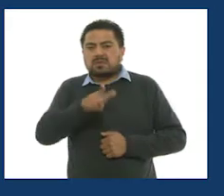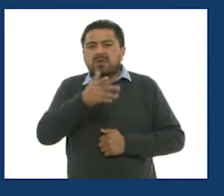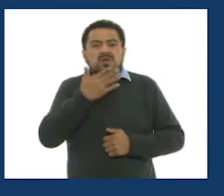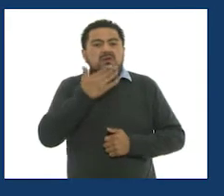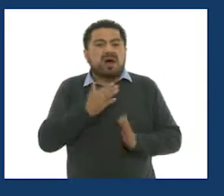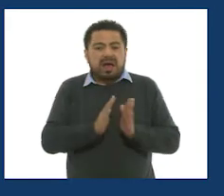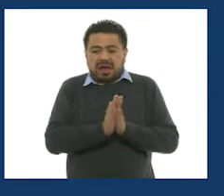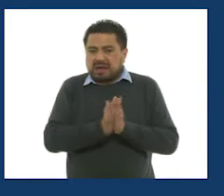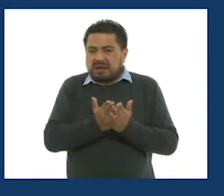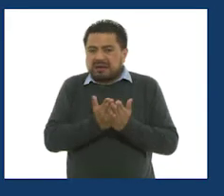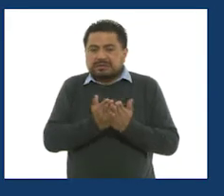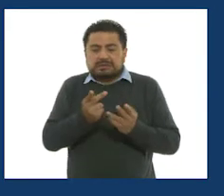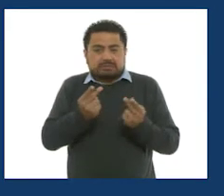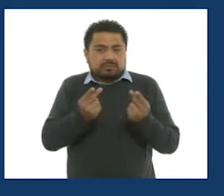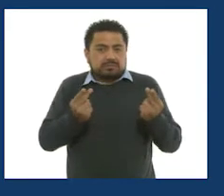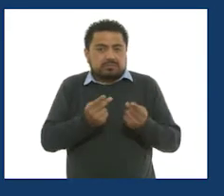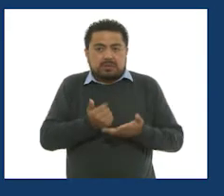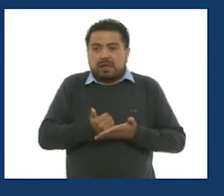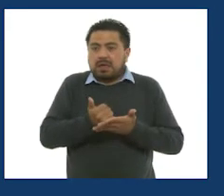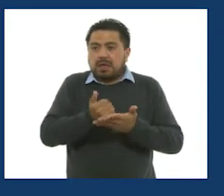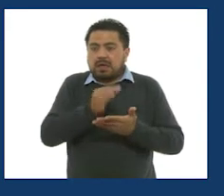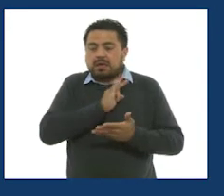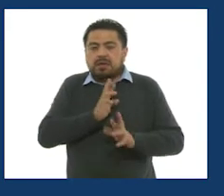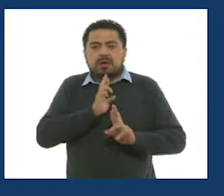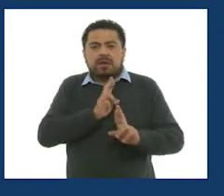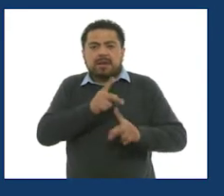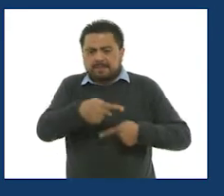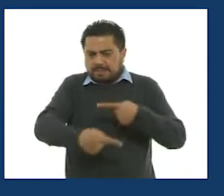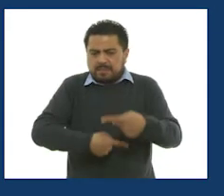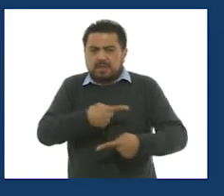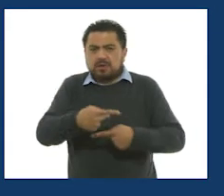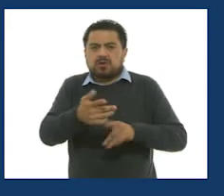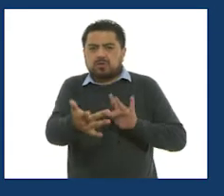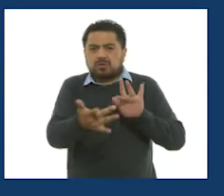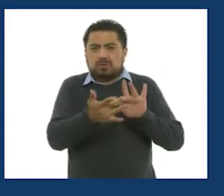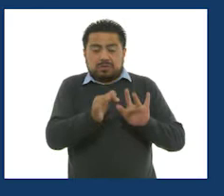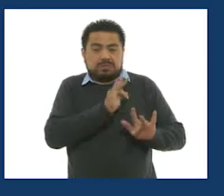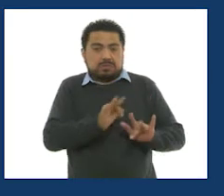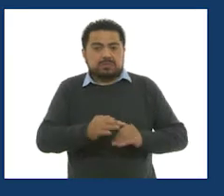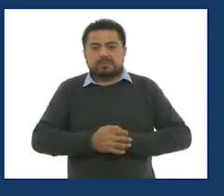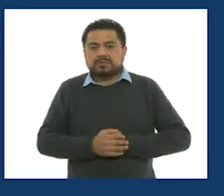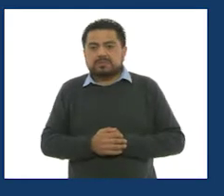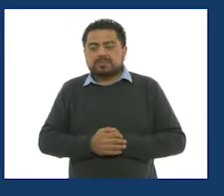¿Tienes el libro de texto o necesitas ayuda para responder las preguntas? ¡Contáctanos!